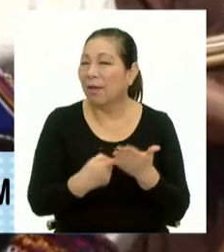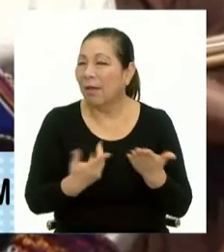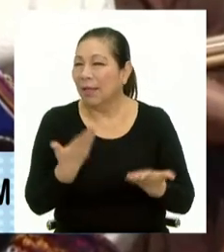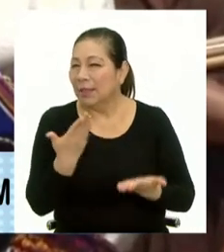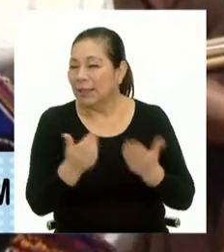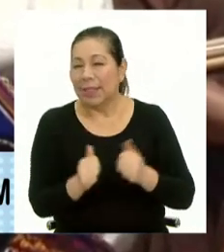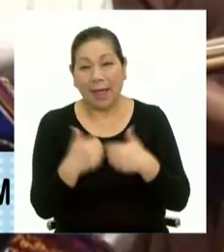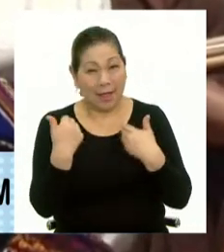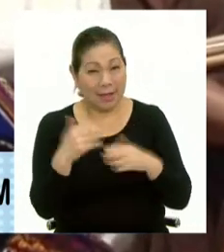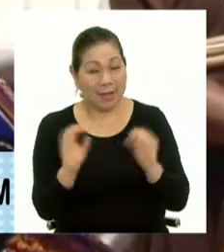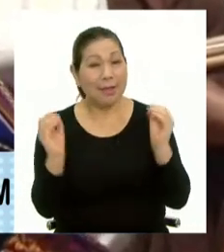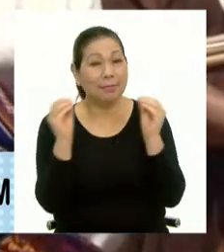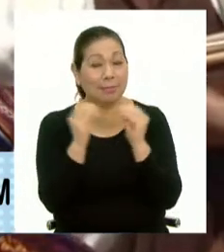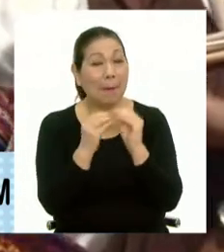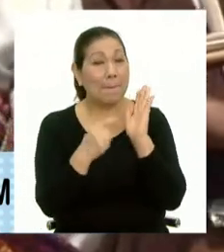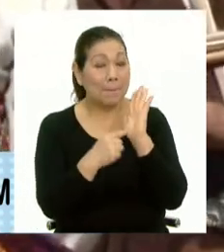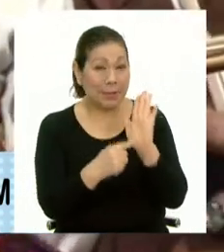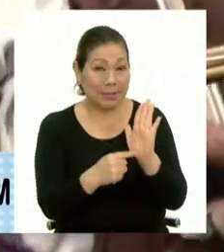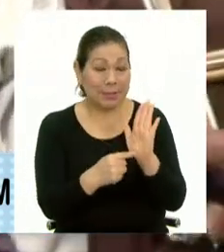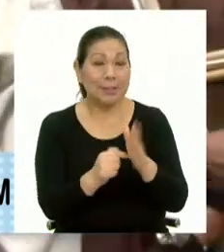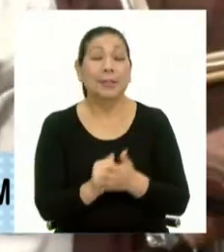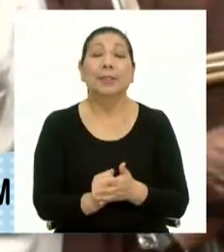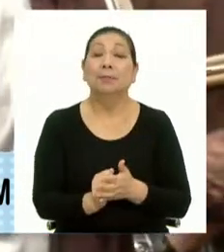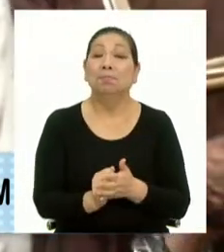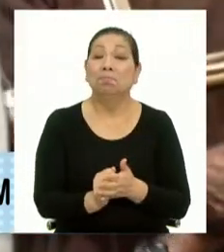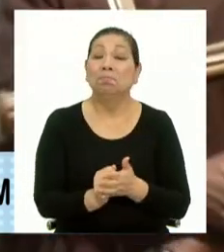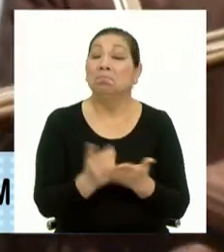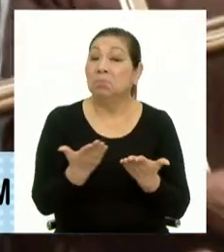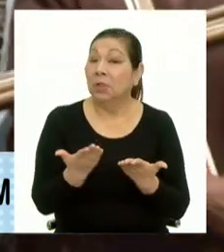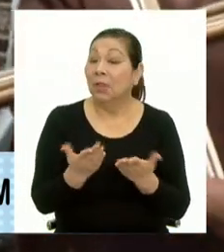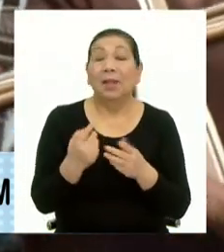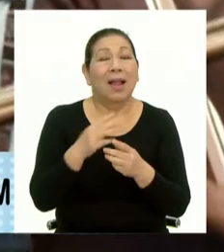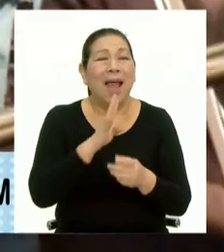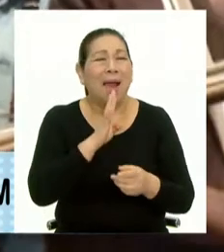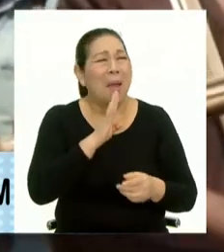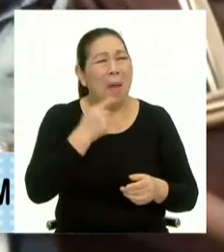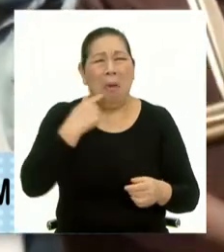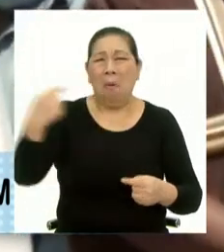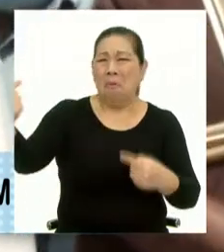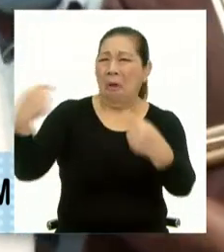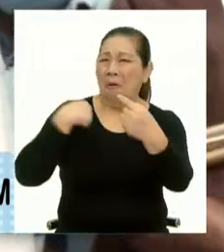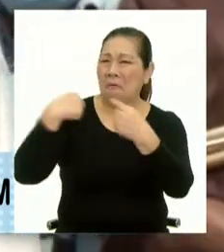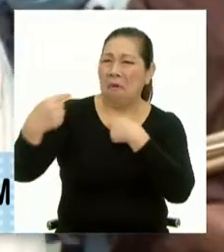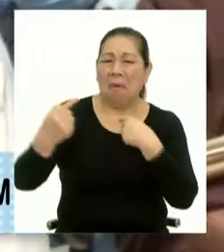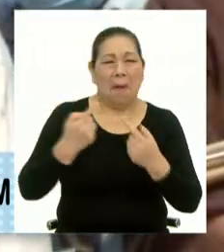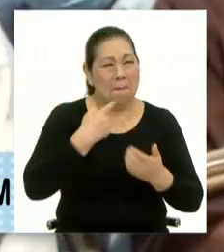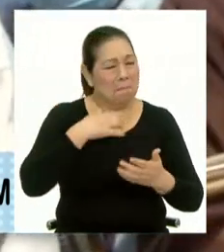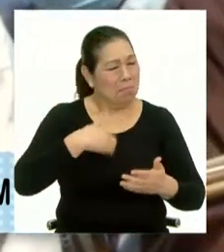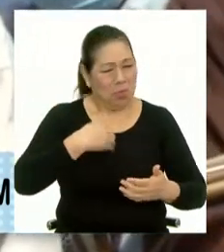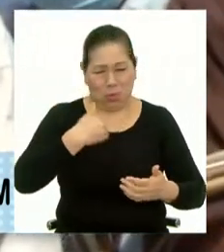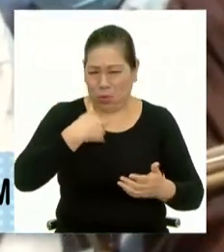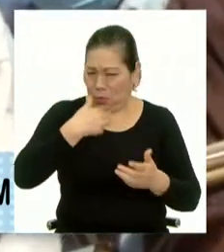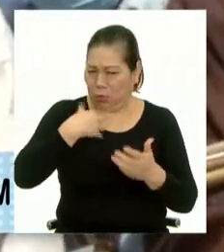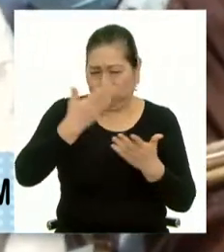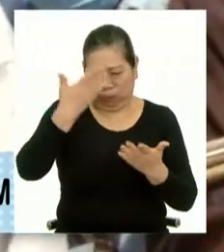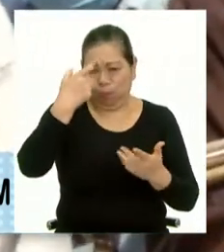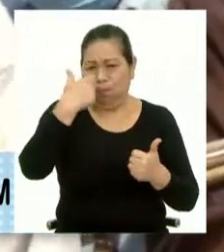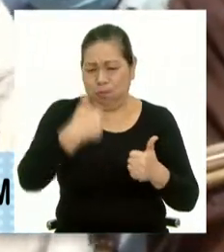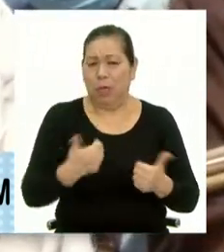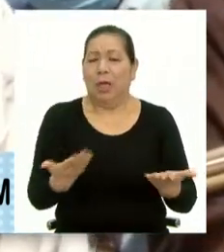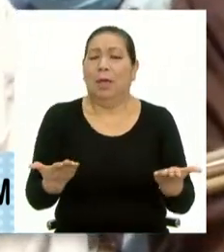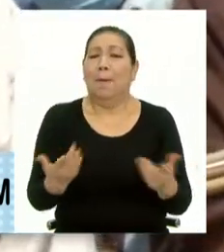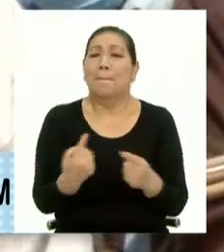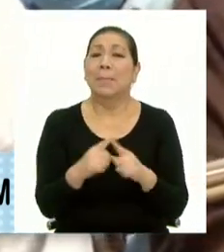de que ya le toca presentarse este jueves ante el Congreso? Son difamaciones orientadas a dañar mi buena imagen y